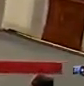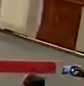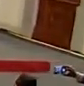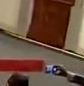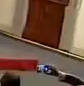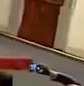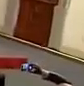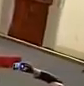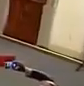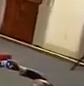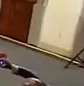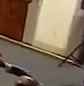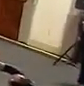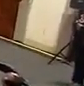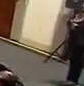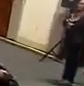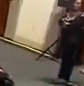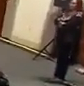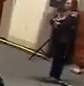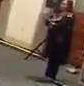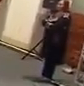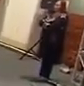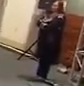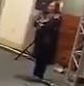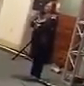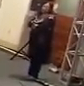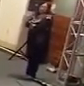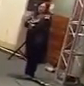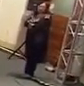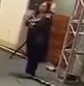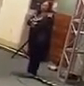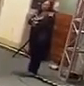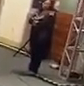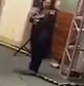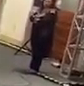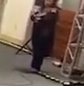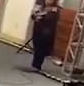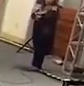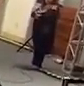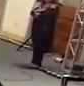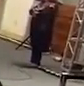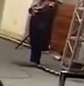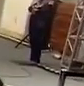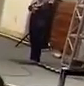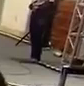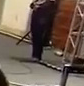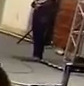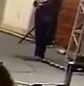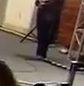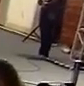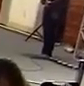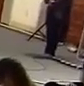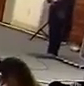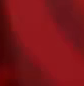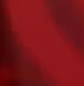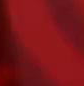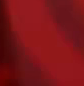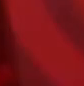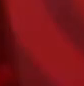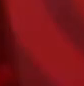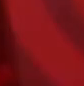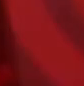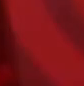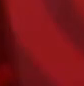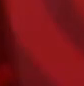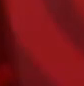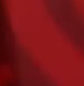el extinto Chicoché en una de sus canciones. Mira, muchos pensaban que eran solamente canciones de risa, las de Chicoché o